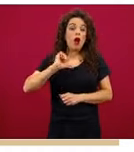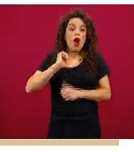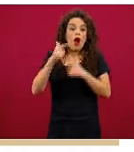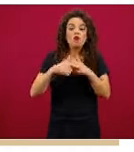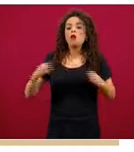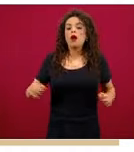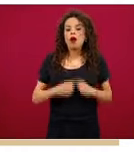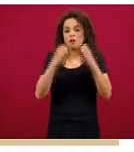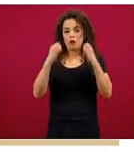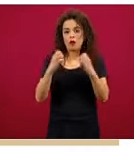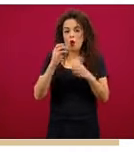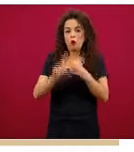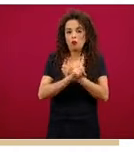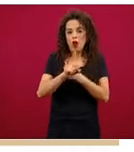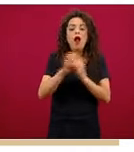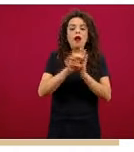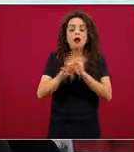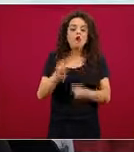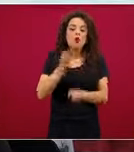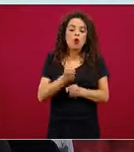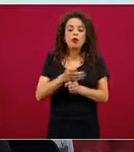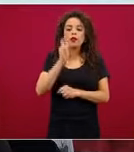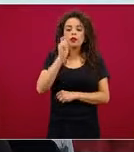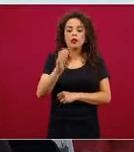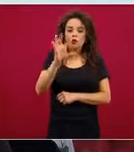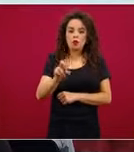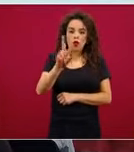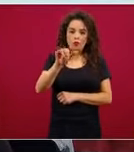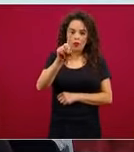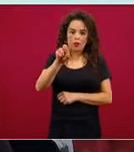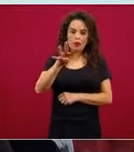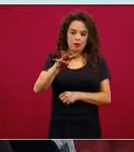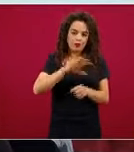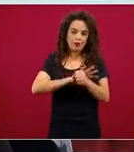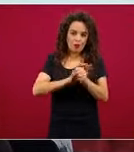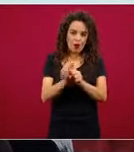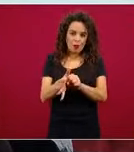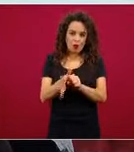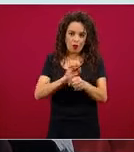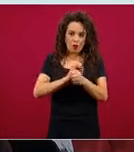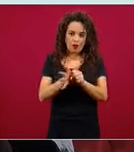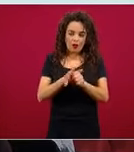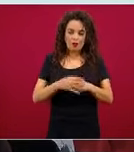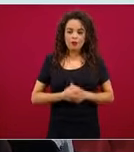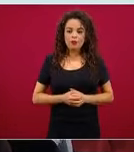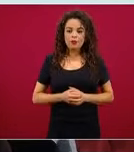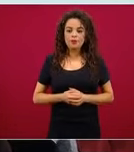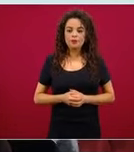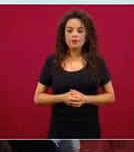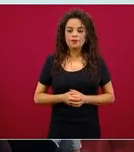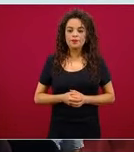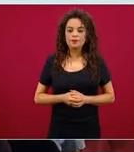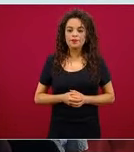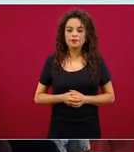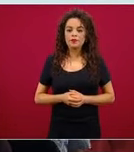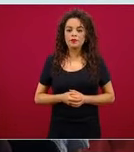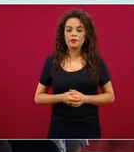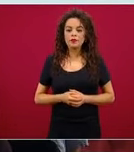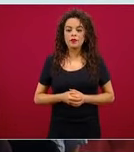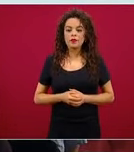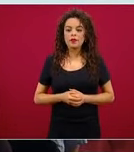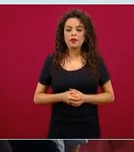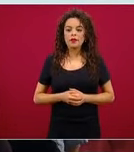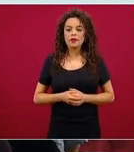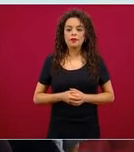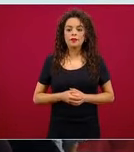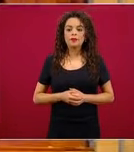de desastre o emergencia como lo es ahora el COVID. La que sigue, por favor. Ustedes también escucharon hablar al doctor Jean-Marc